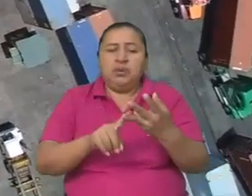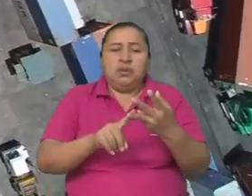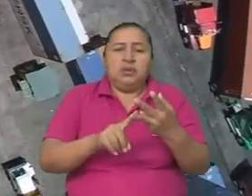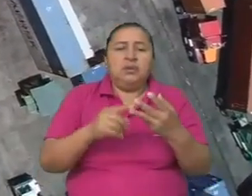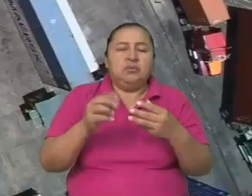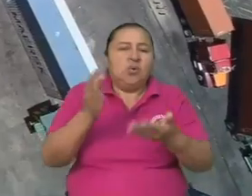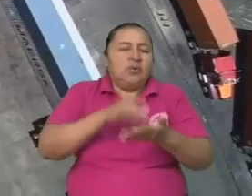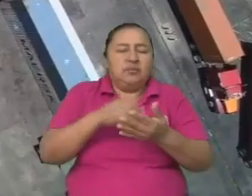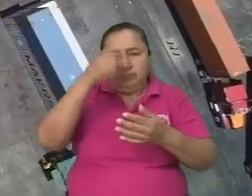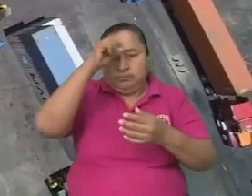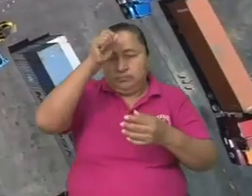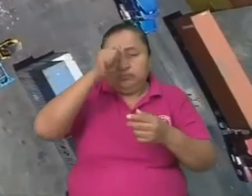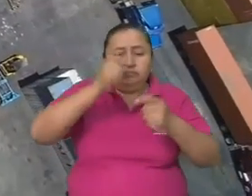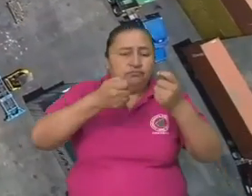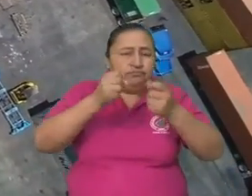reingeniería